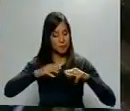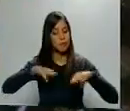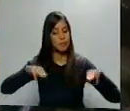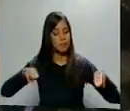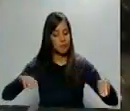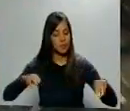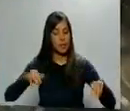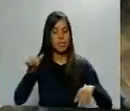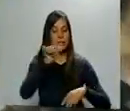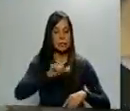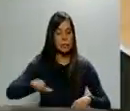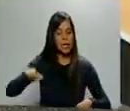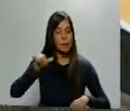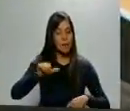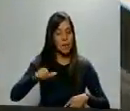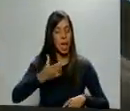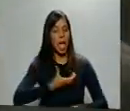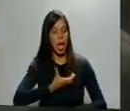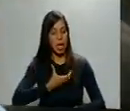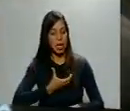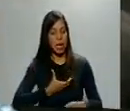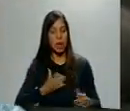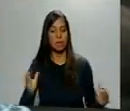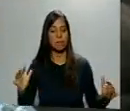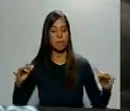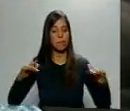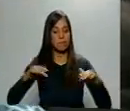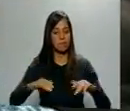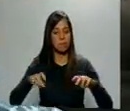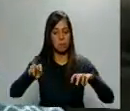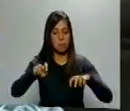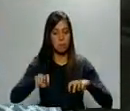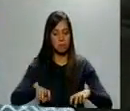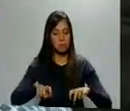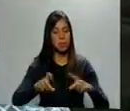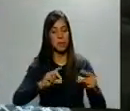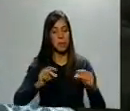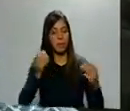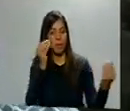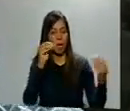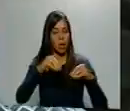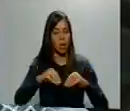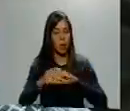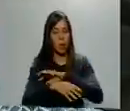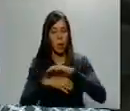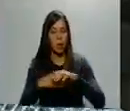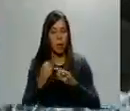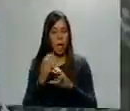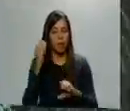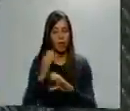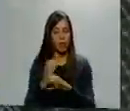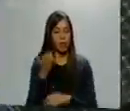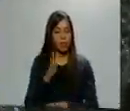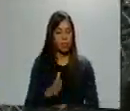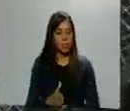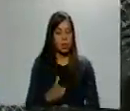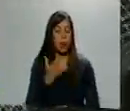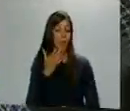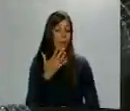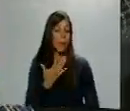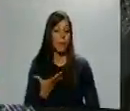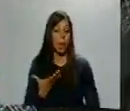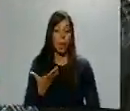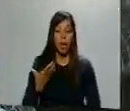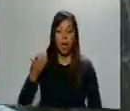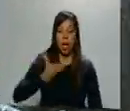los alcaldes del área metropolitana para ponernos de acuerdo sobre problemas concretos. Problemas de transporte. Si un alcalde pone una